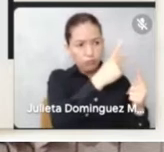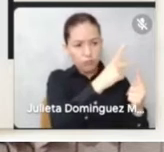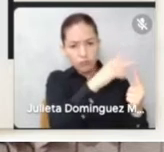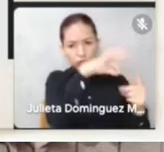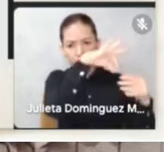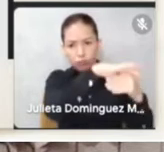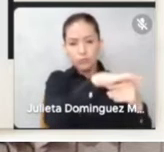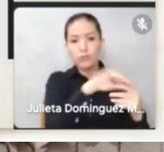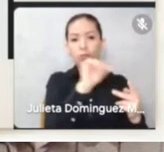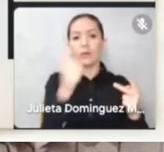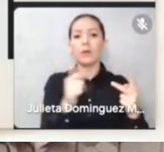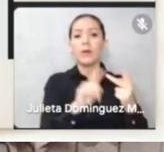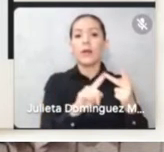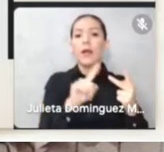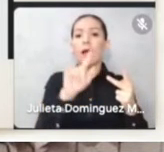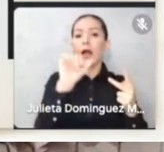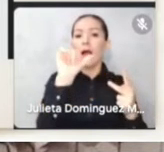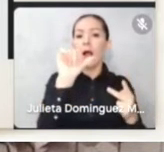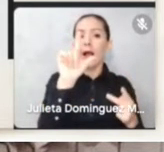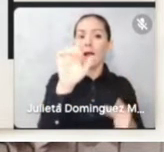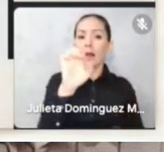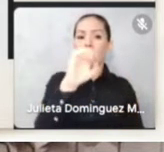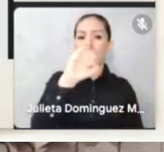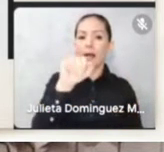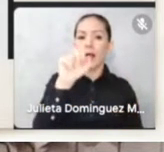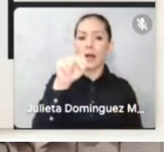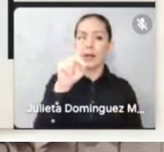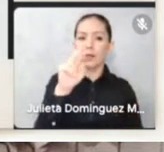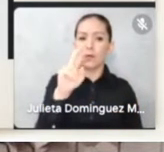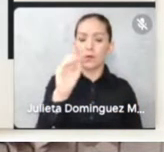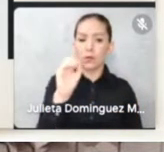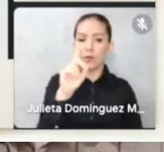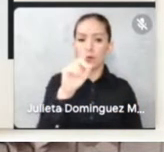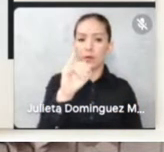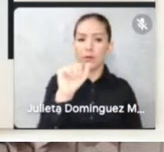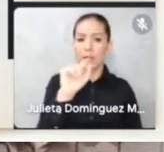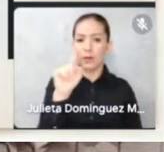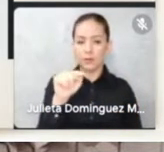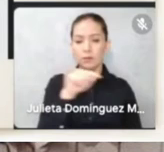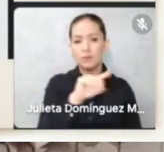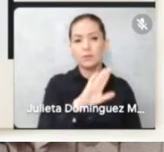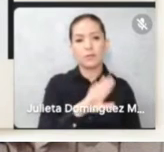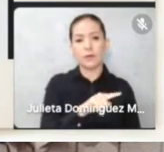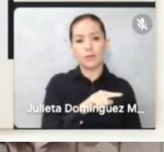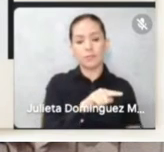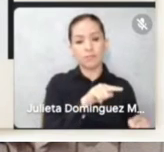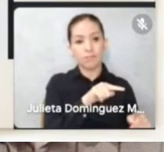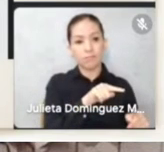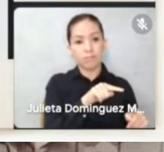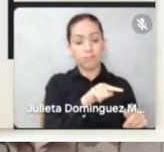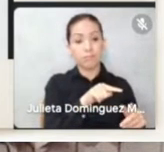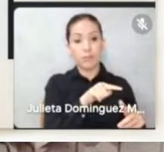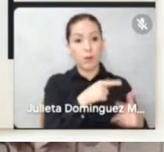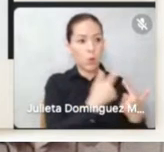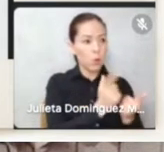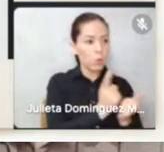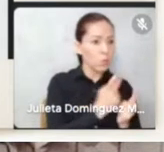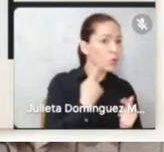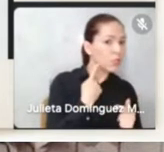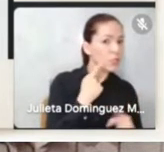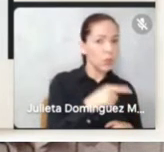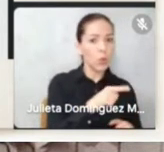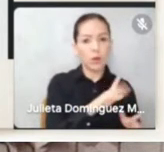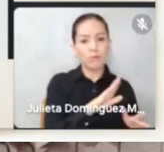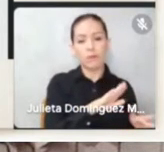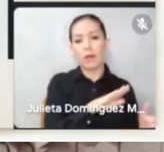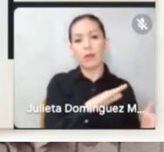respecta a Alejandro Díaz Villalobos, el hecho de que él haya realizado una declinación pública sí estuvo vinculado a la renuncia formal